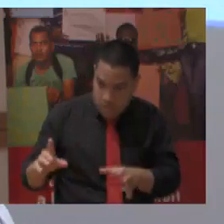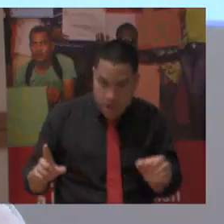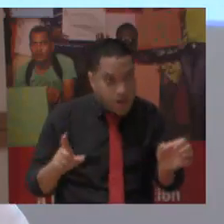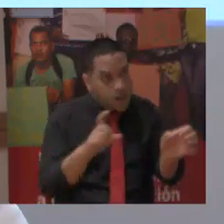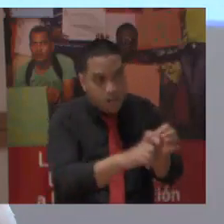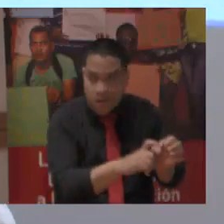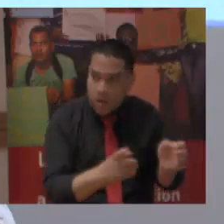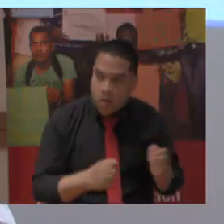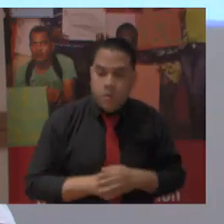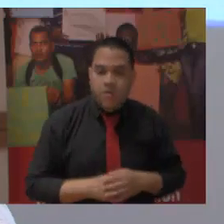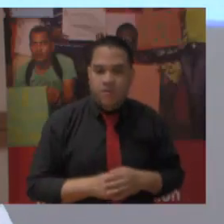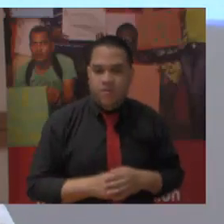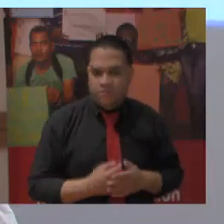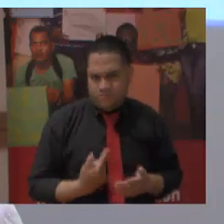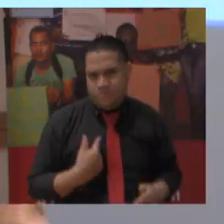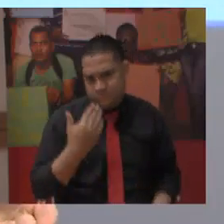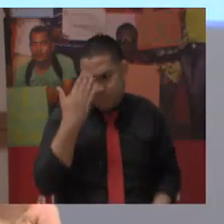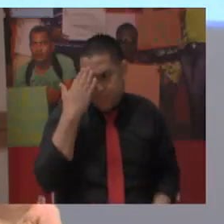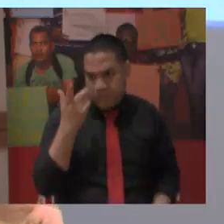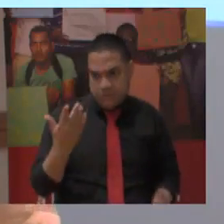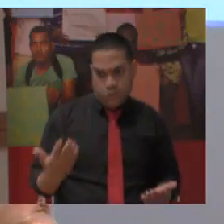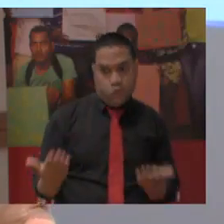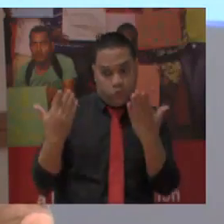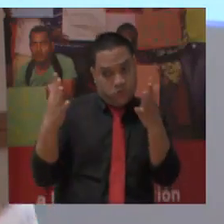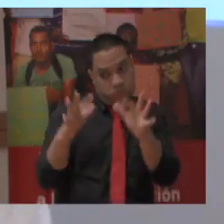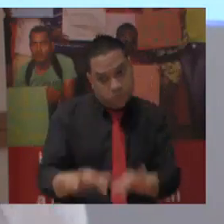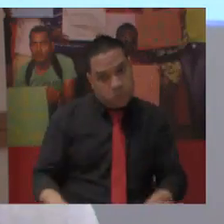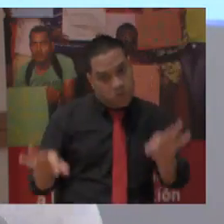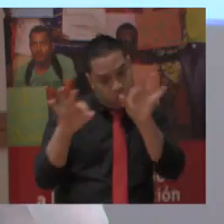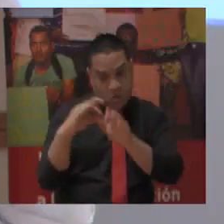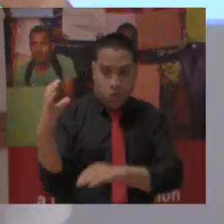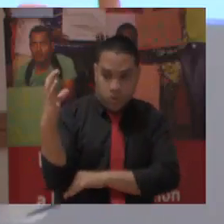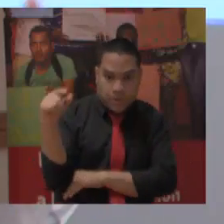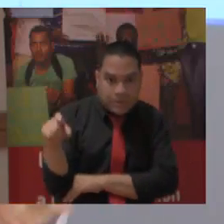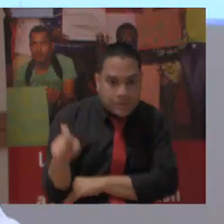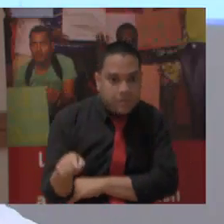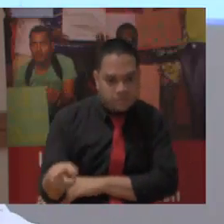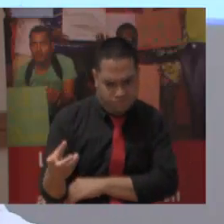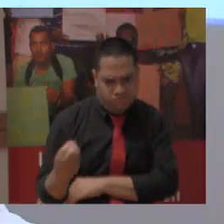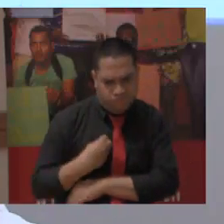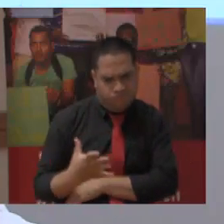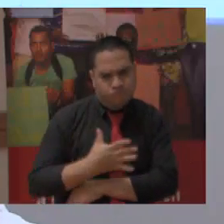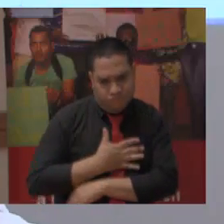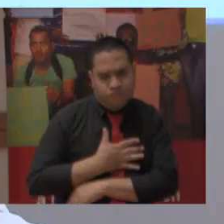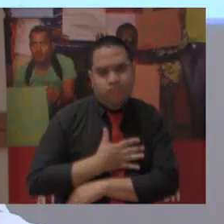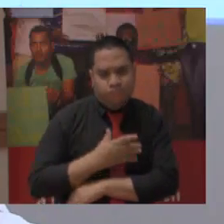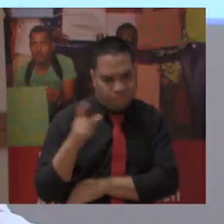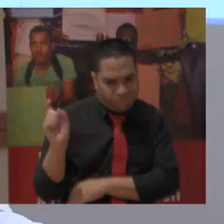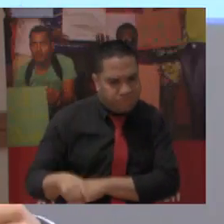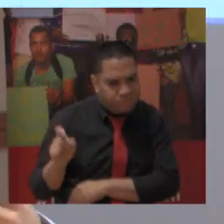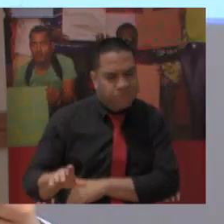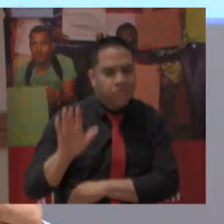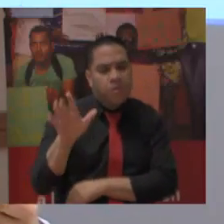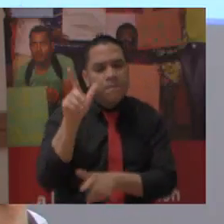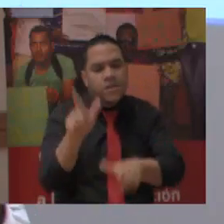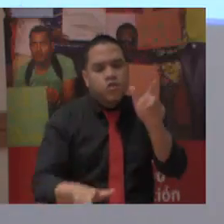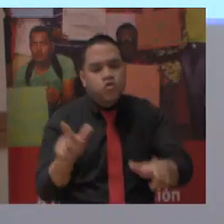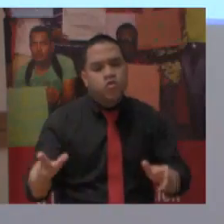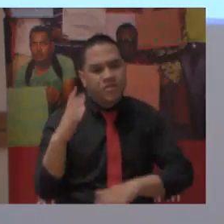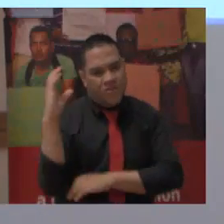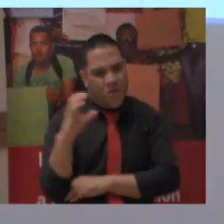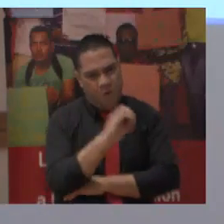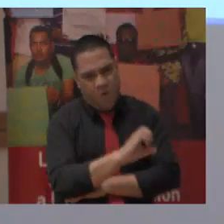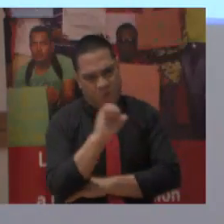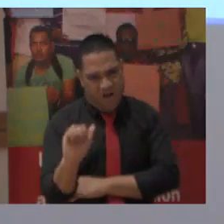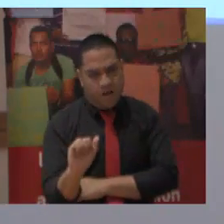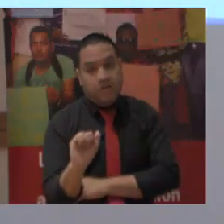yo entendía, esto es importante, esto es fundamental para el país, hay que darle una oportunidad a estos colombianos y a estas